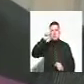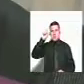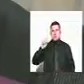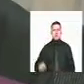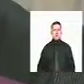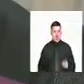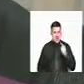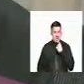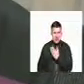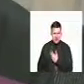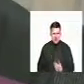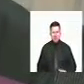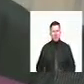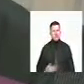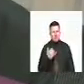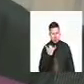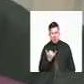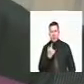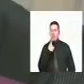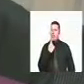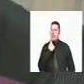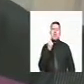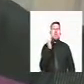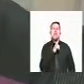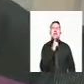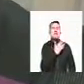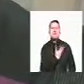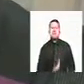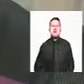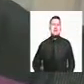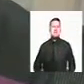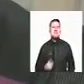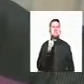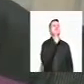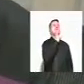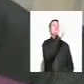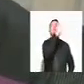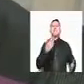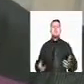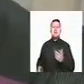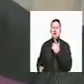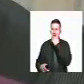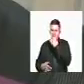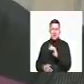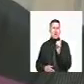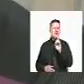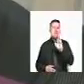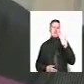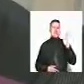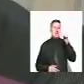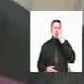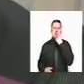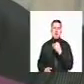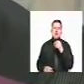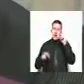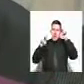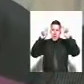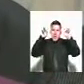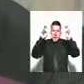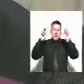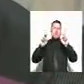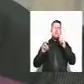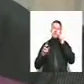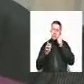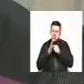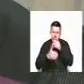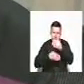comillas. Hoy se evidencia que tanta dicha no es cierta y que el pilar más fuerte en este tema es la